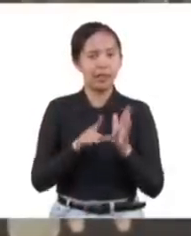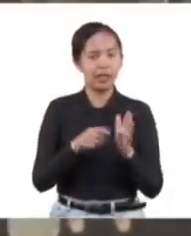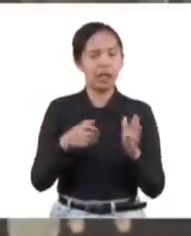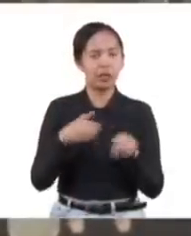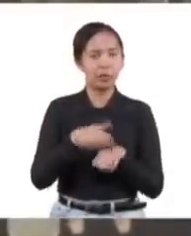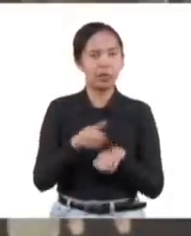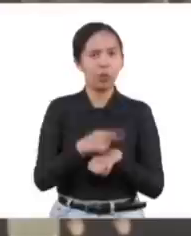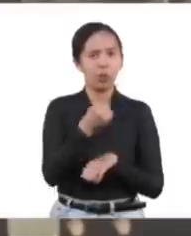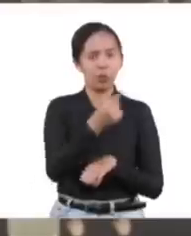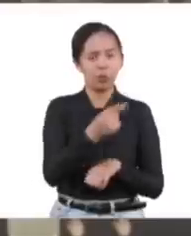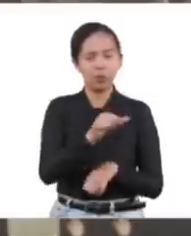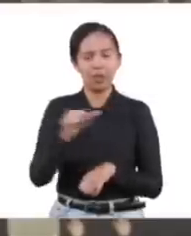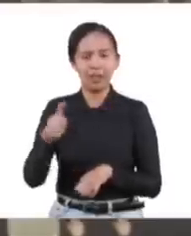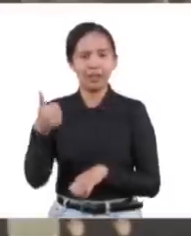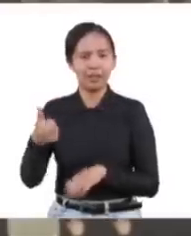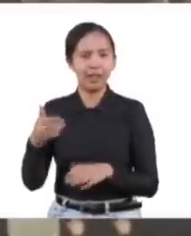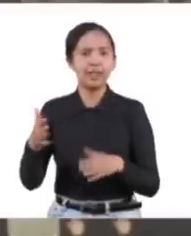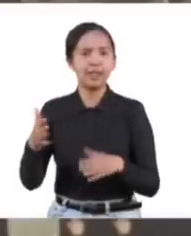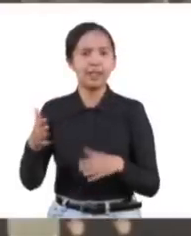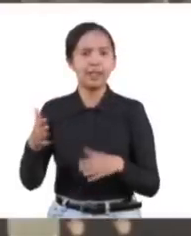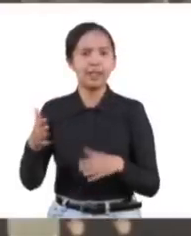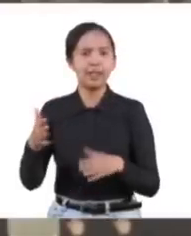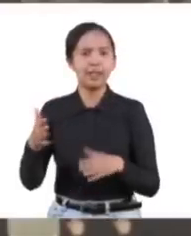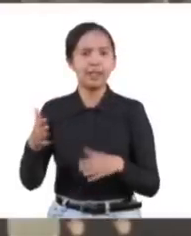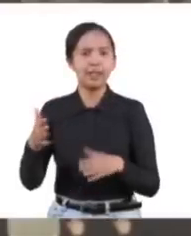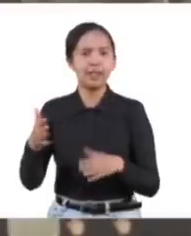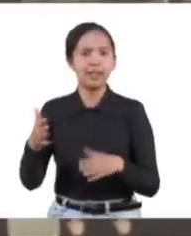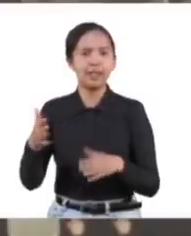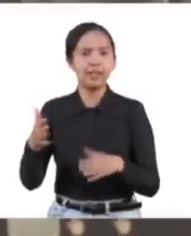El proyecto Metro Energía